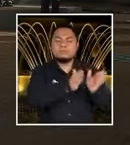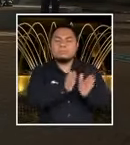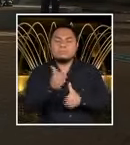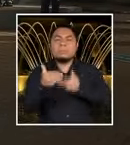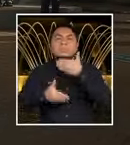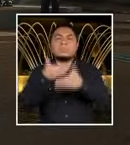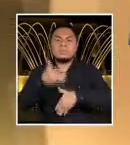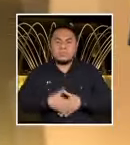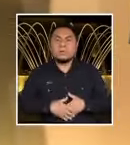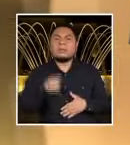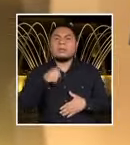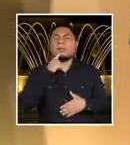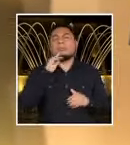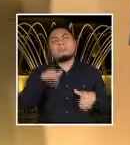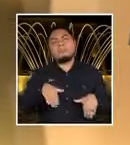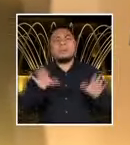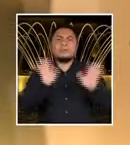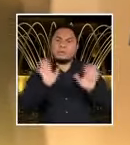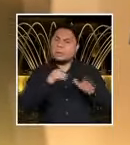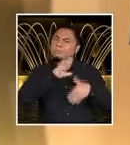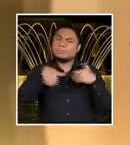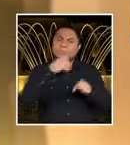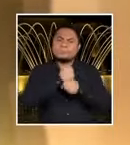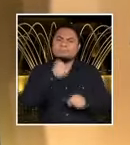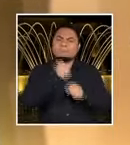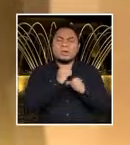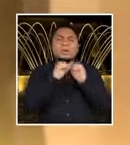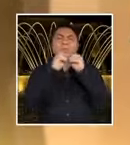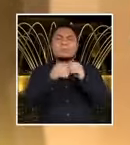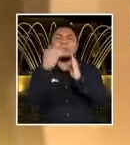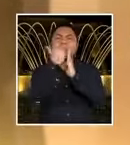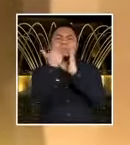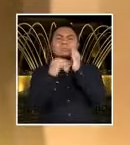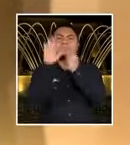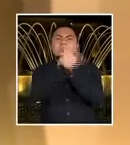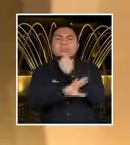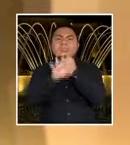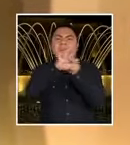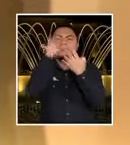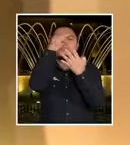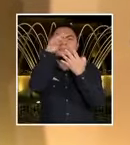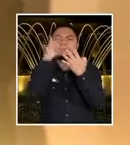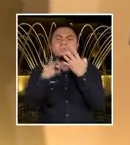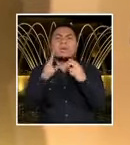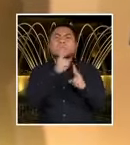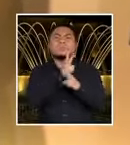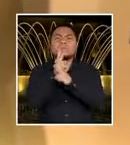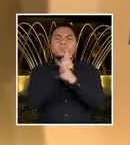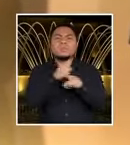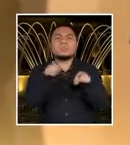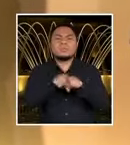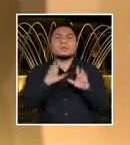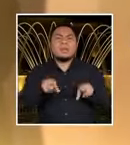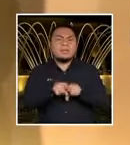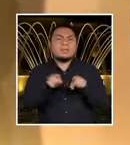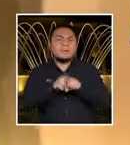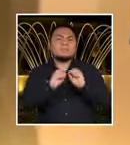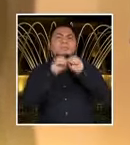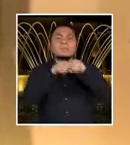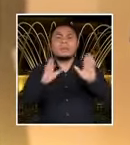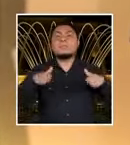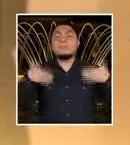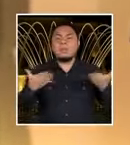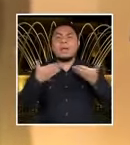todo lo contrario, a implementar protocolos, a garantizar seguridad, a incluso